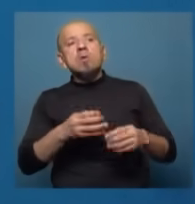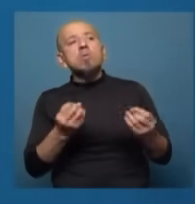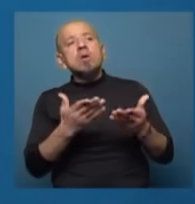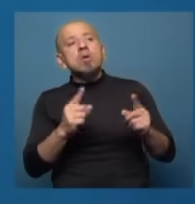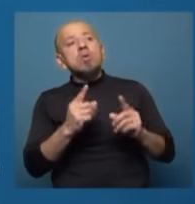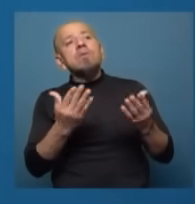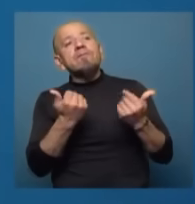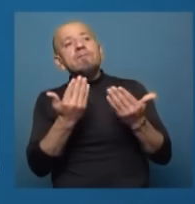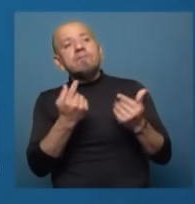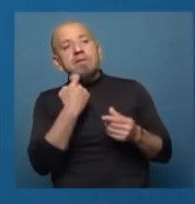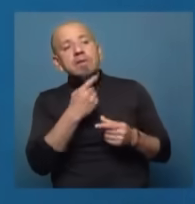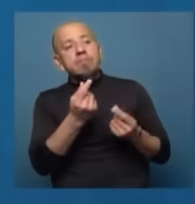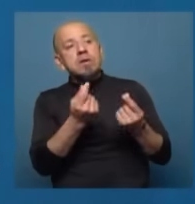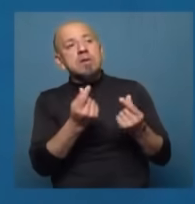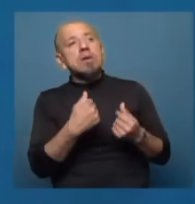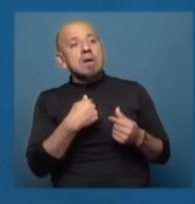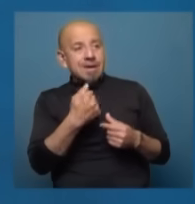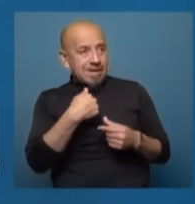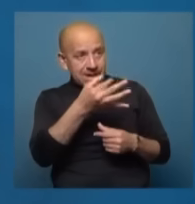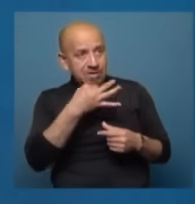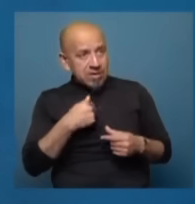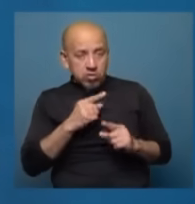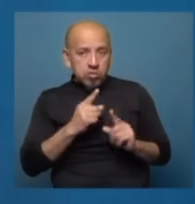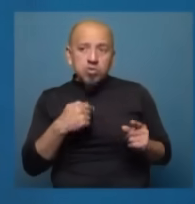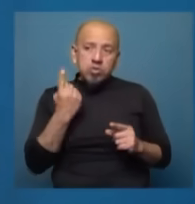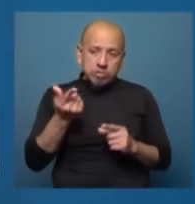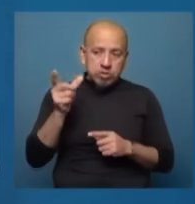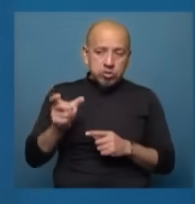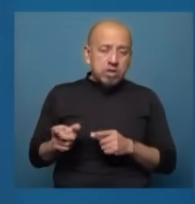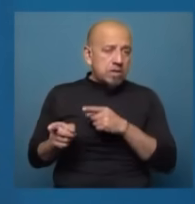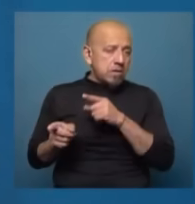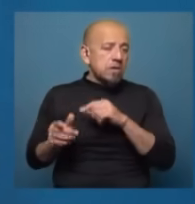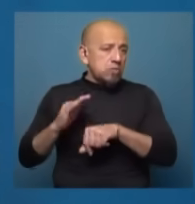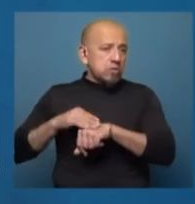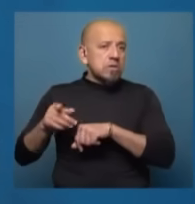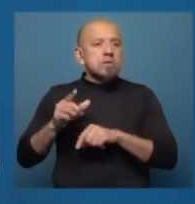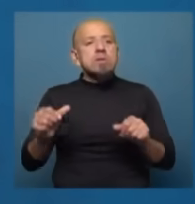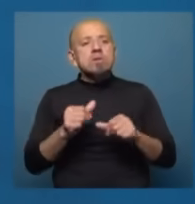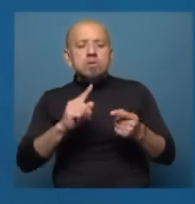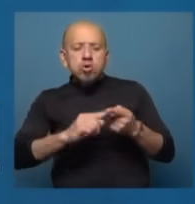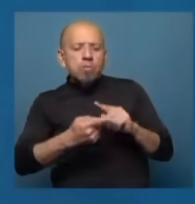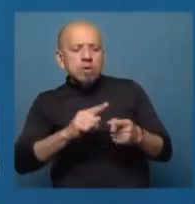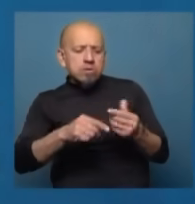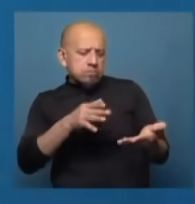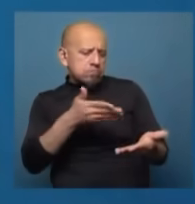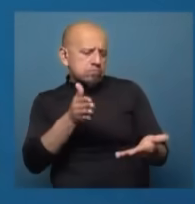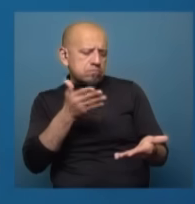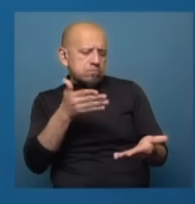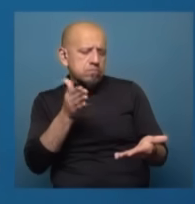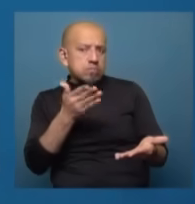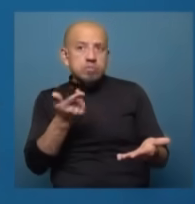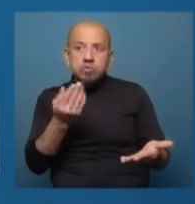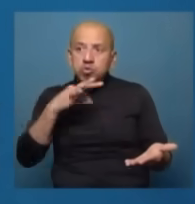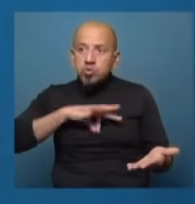era lo que se expresó No a mí porque esas gestiones no las hago yo es que se estaban revisando convenios bueno mientras que se revisan convenios Los